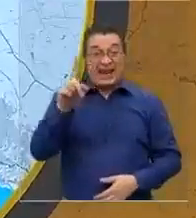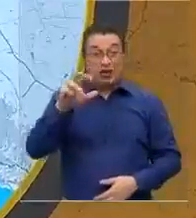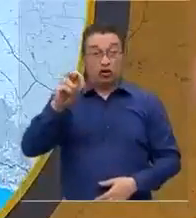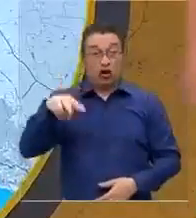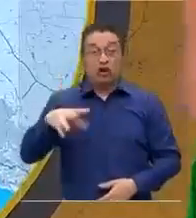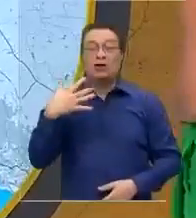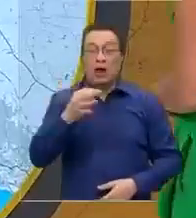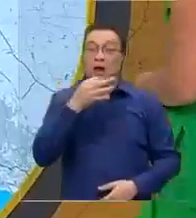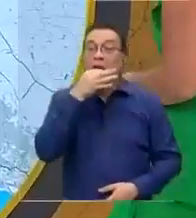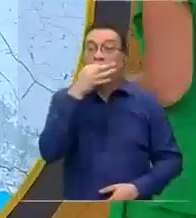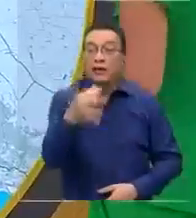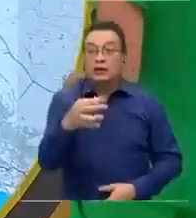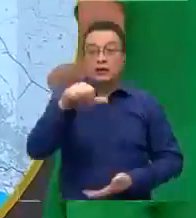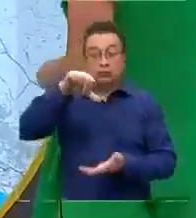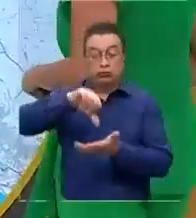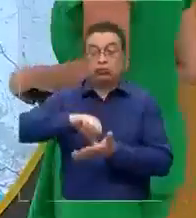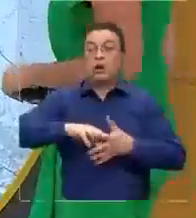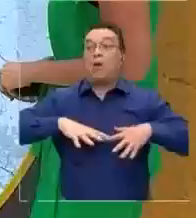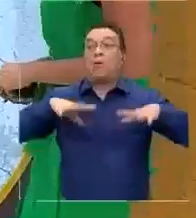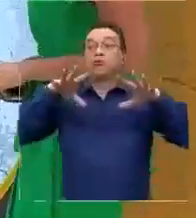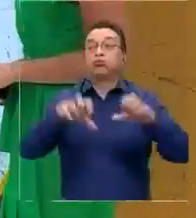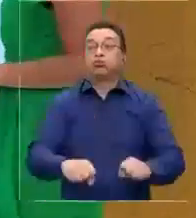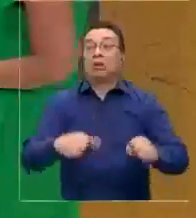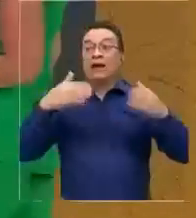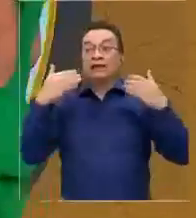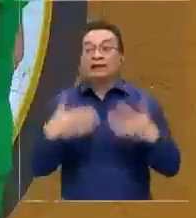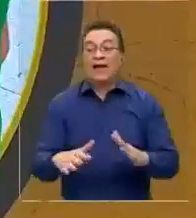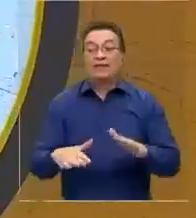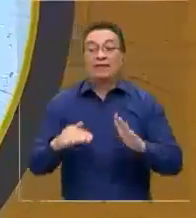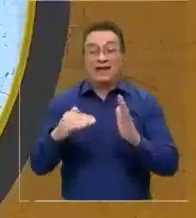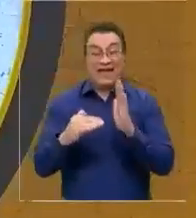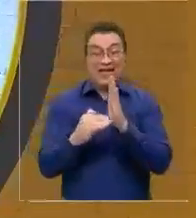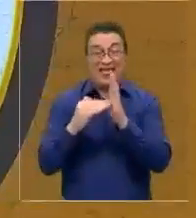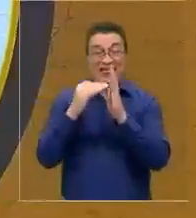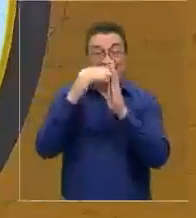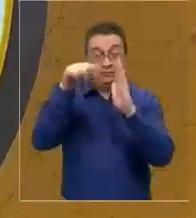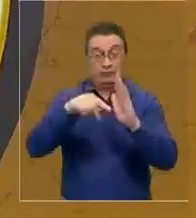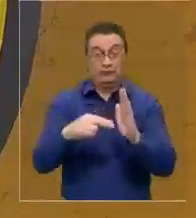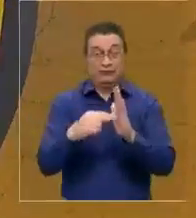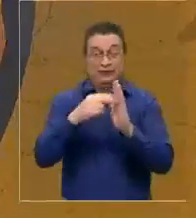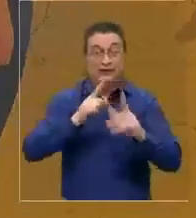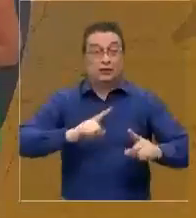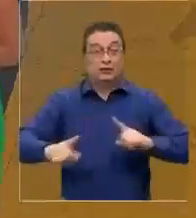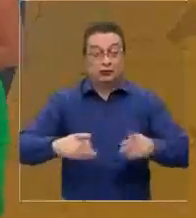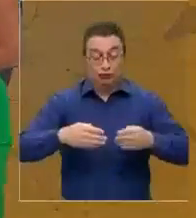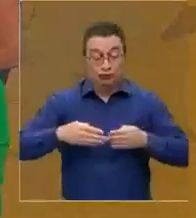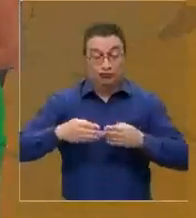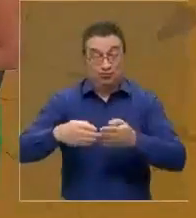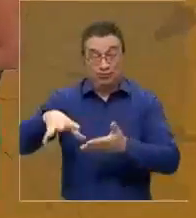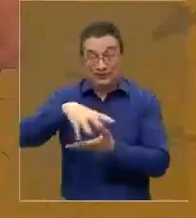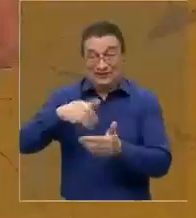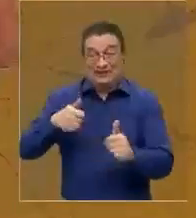esta jornada que la ciudad ha sido tomada, que el edificio administrativo de esta ciudad, ciudad portuaria,